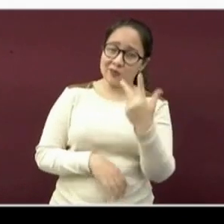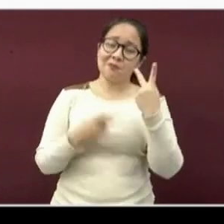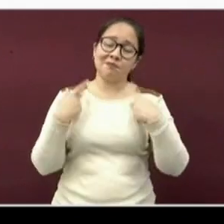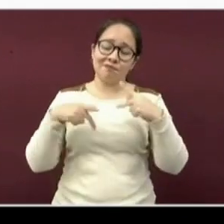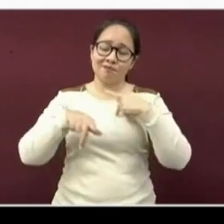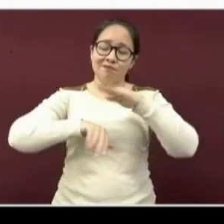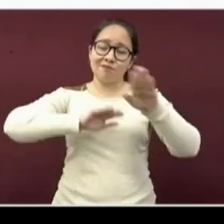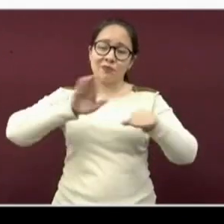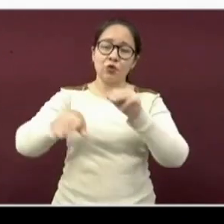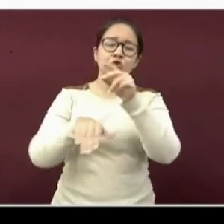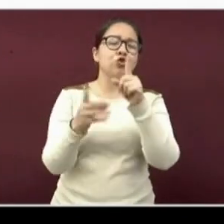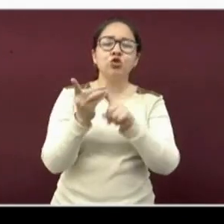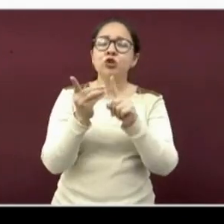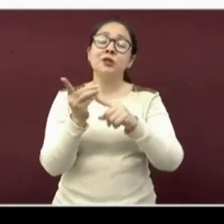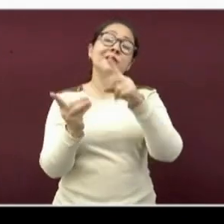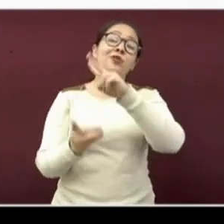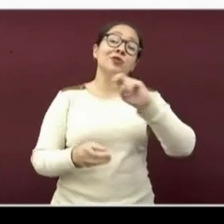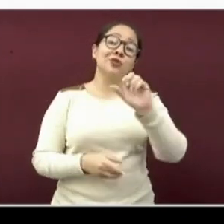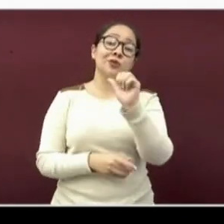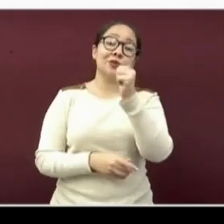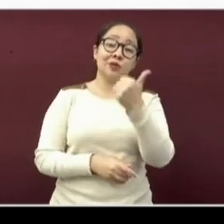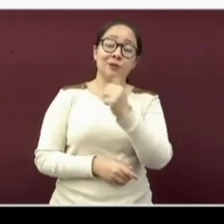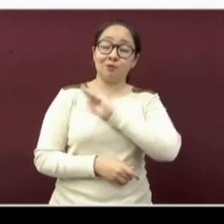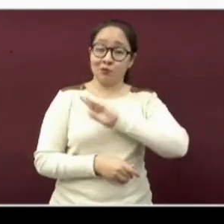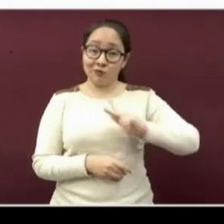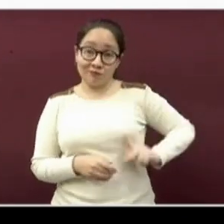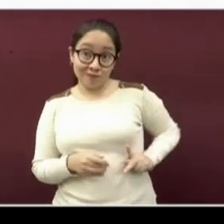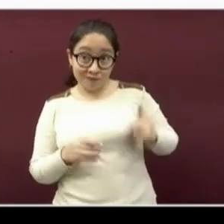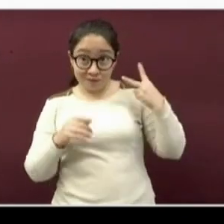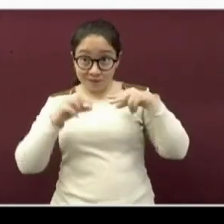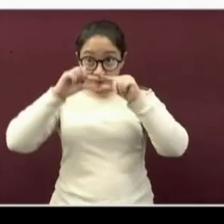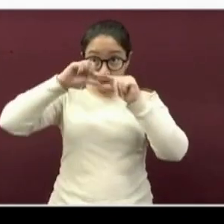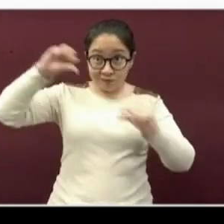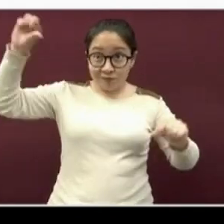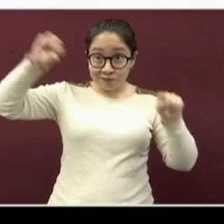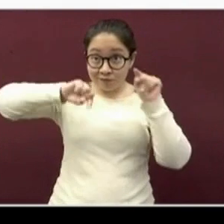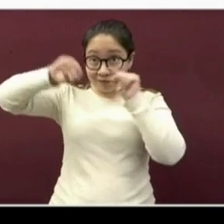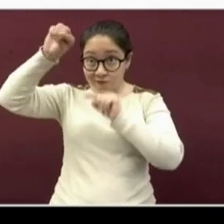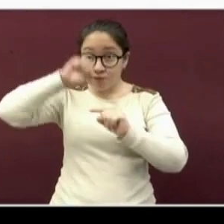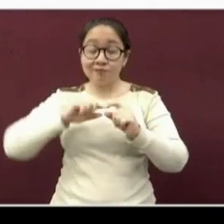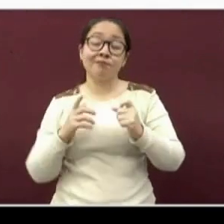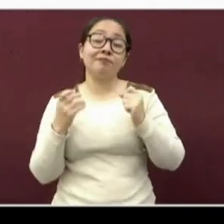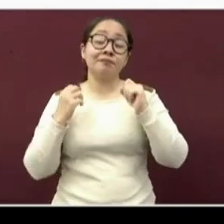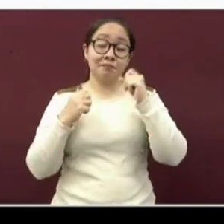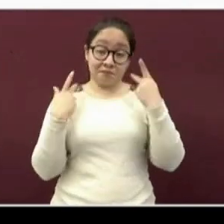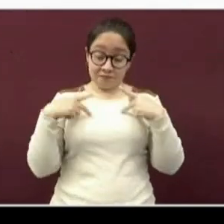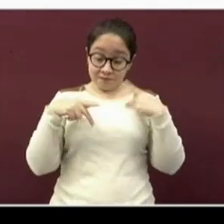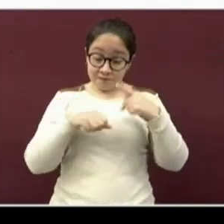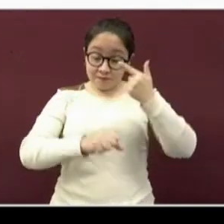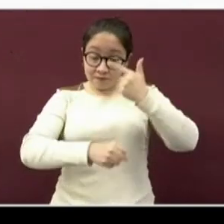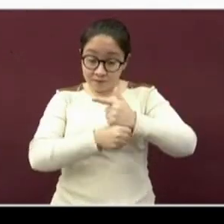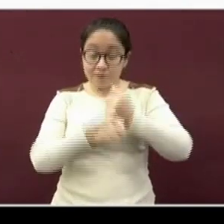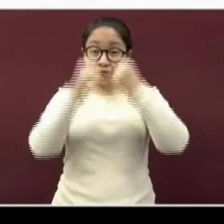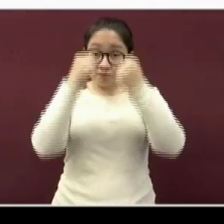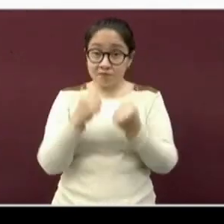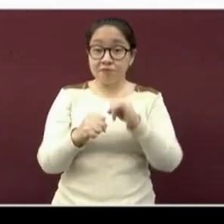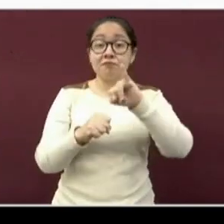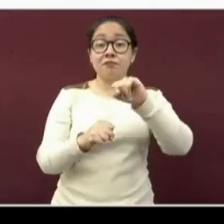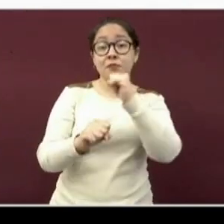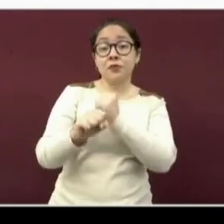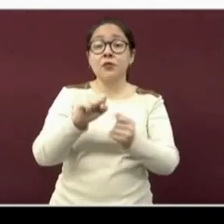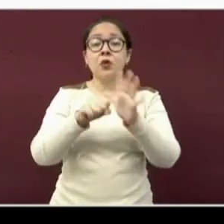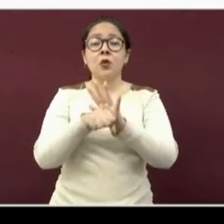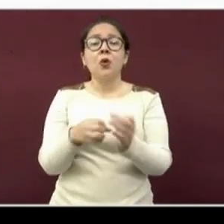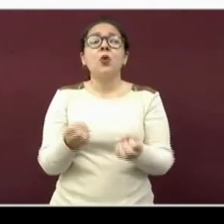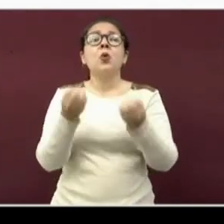206 municipios de la entidad. Por lo que respecta a los casos con resultado positivo al SARS-CoV-2, suman